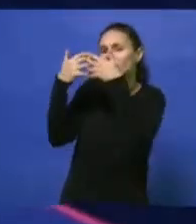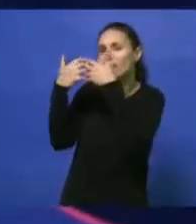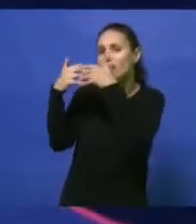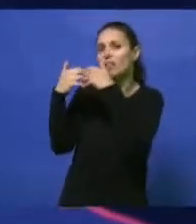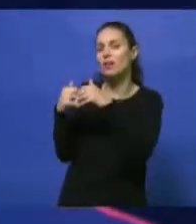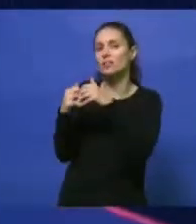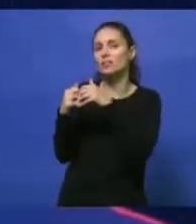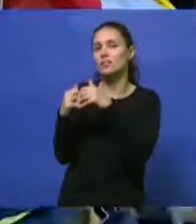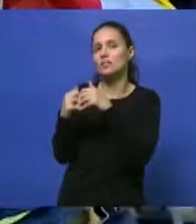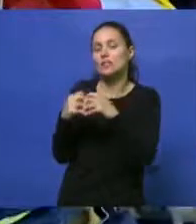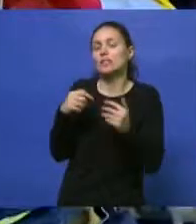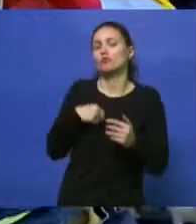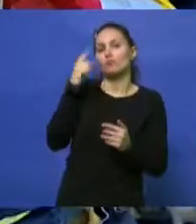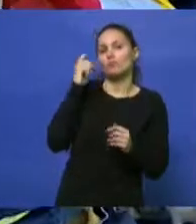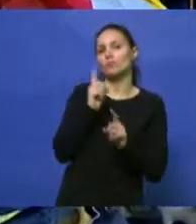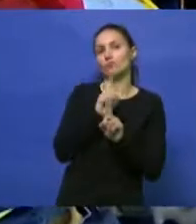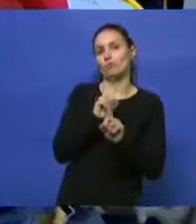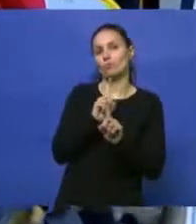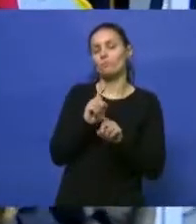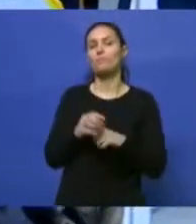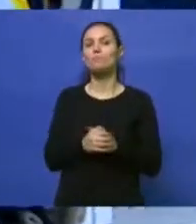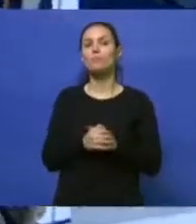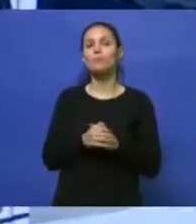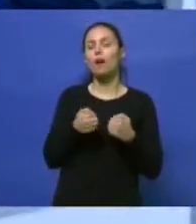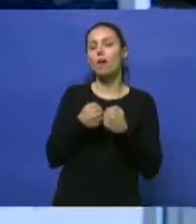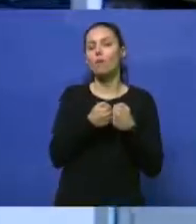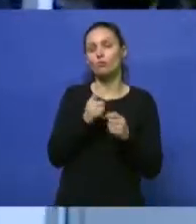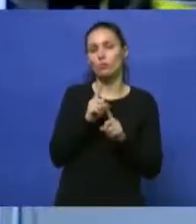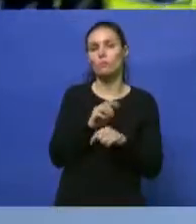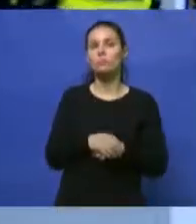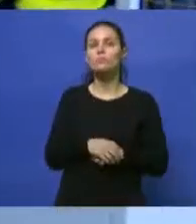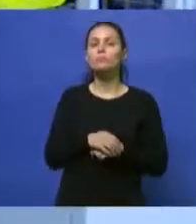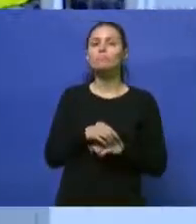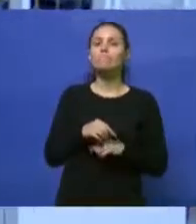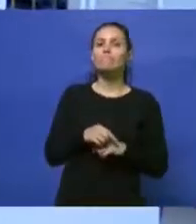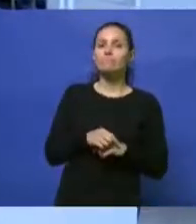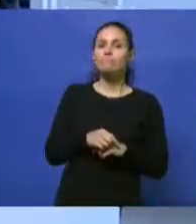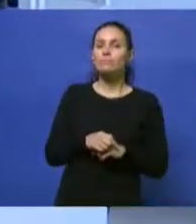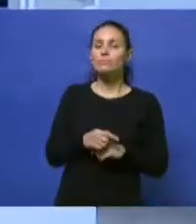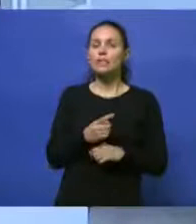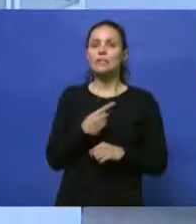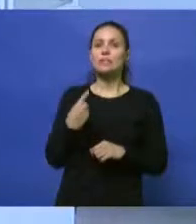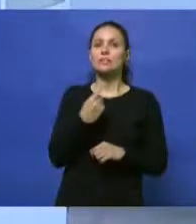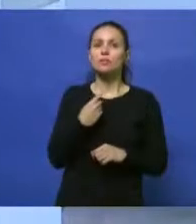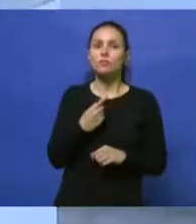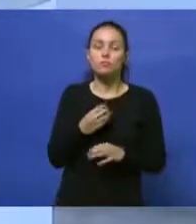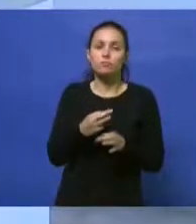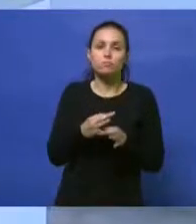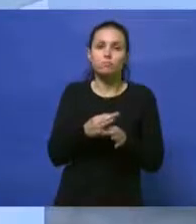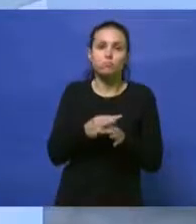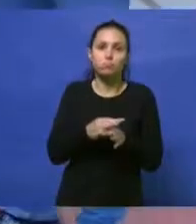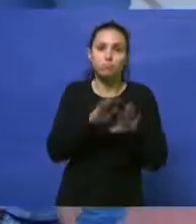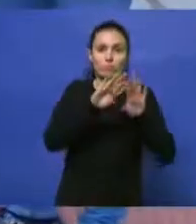que no se ha llegado todavía a ese acuerdo. Y nos va a afectar en tener que hacer recortes dentro del